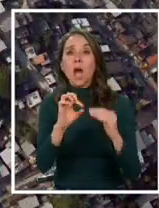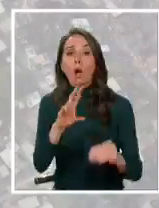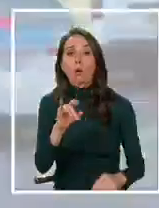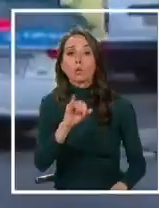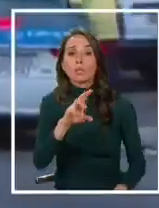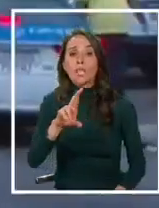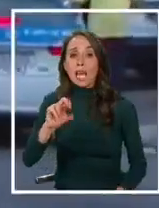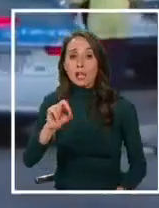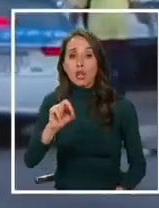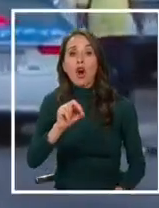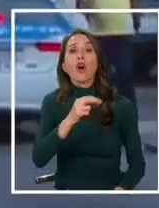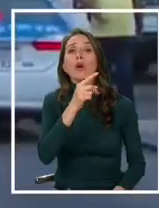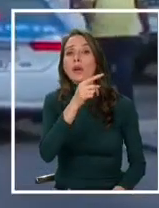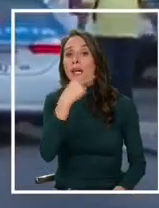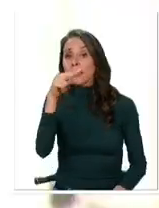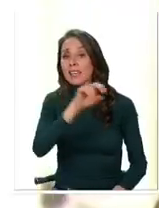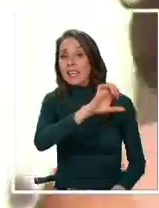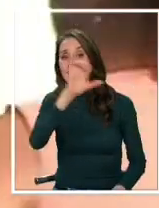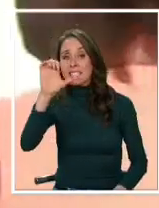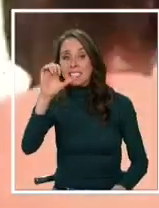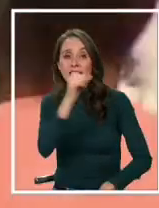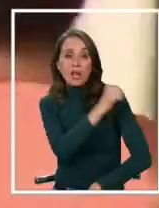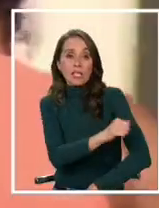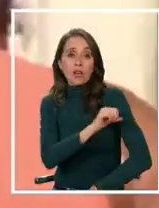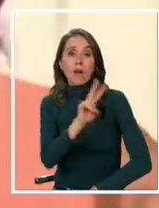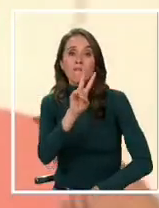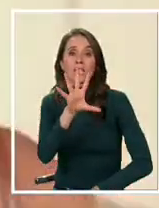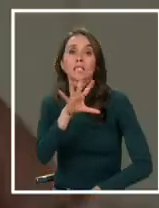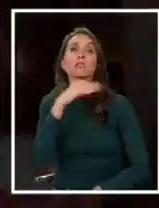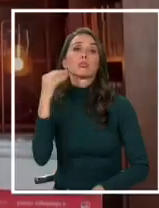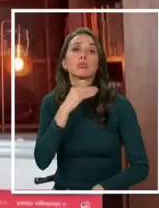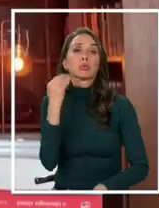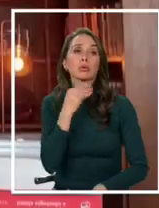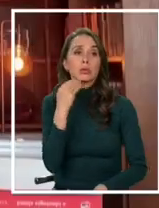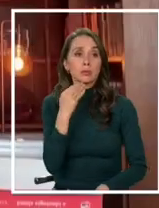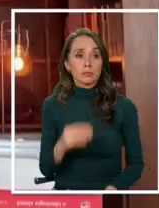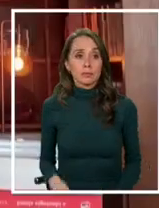ubicada en el norte de Río de Janeiro dejando 25 víctimas